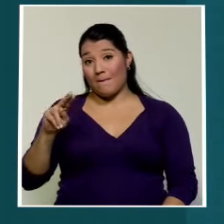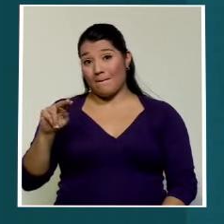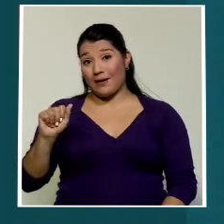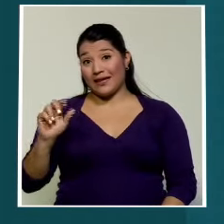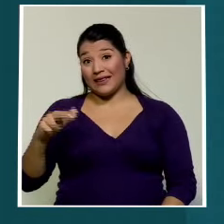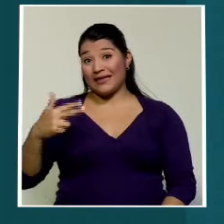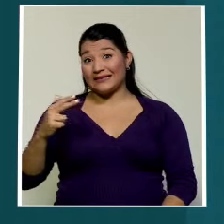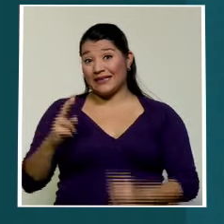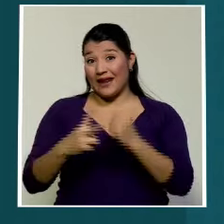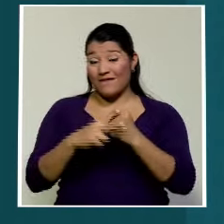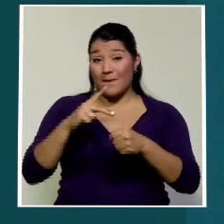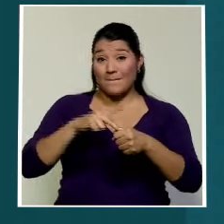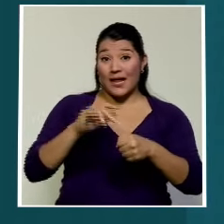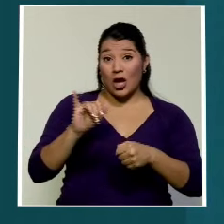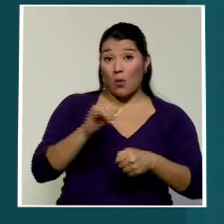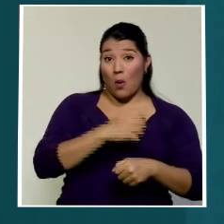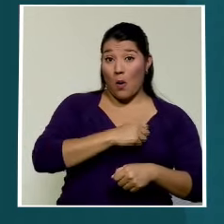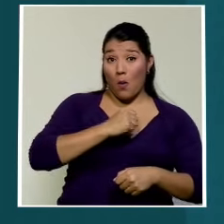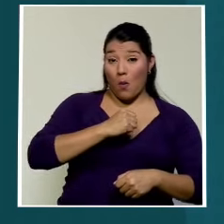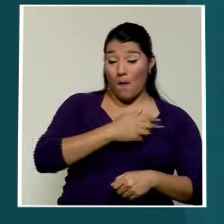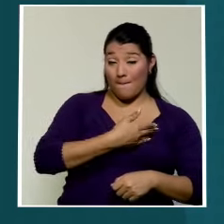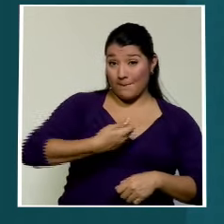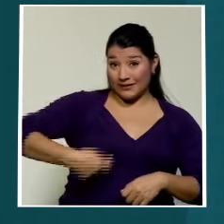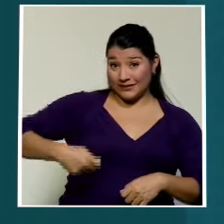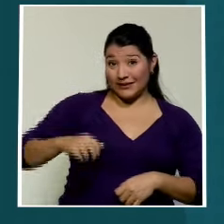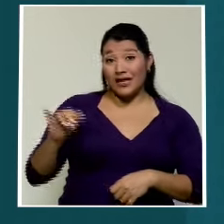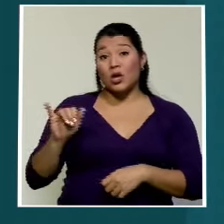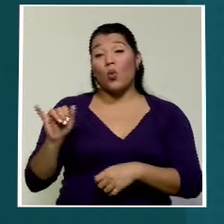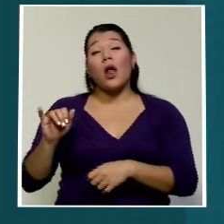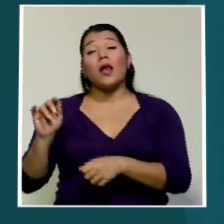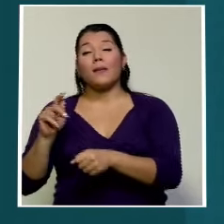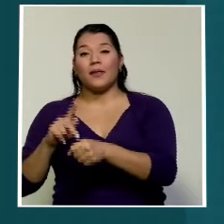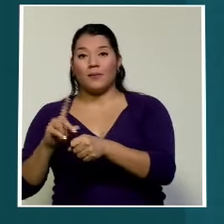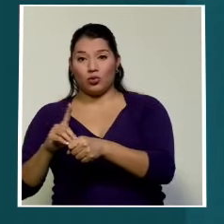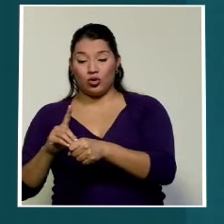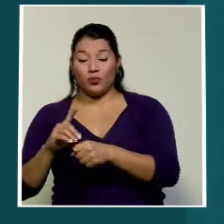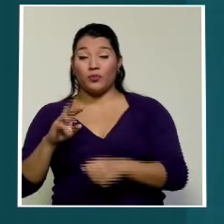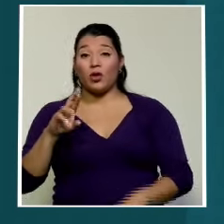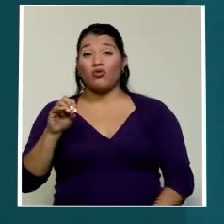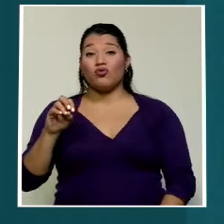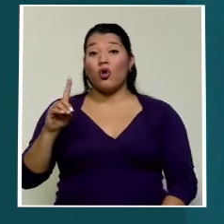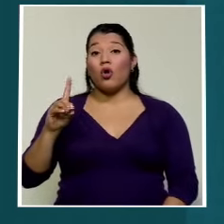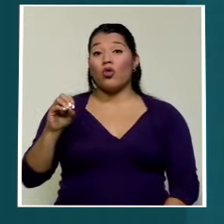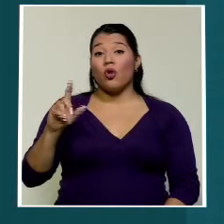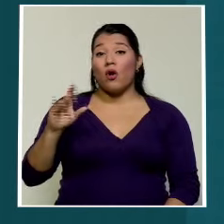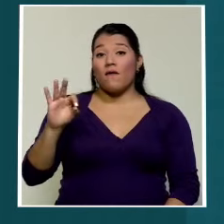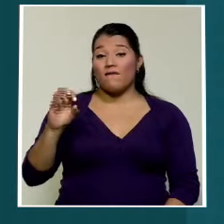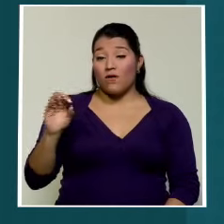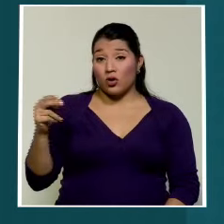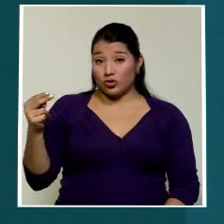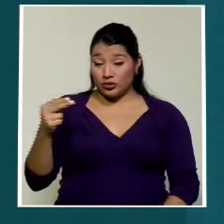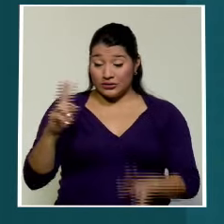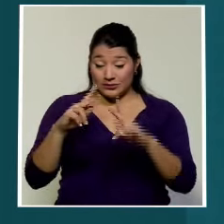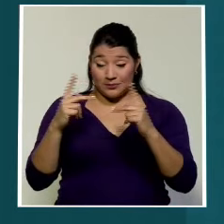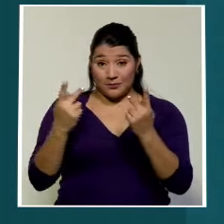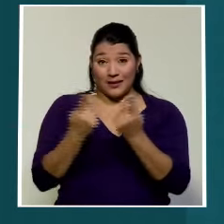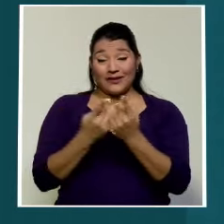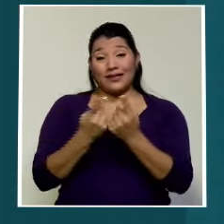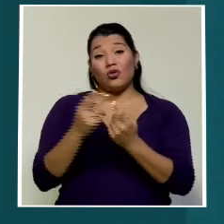la presidencia y también una diputación por San José. El doctor Rodolfo Hernández del Partido Republicano Social